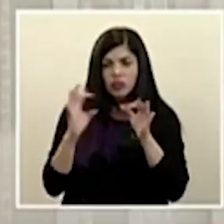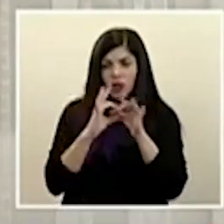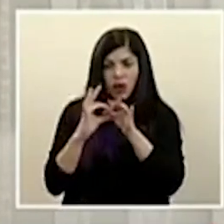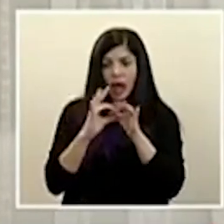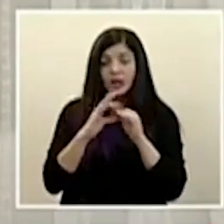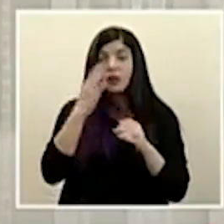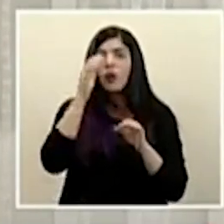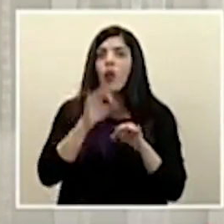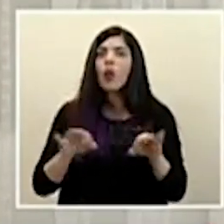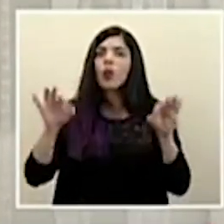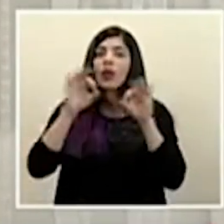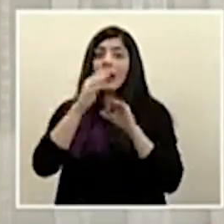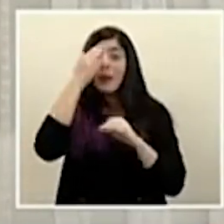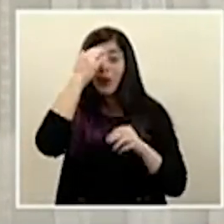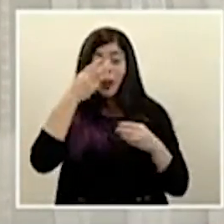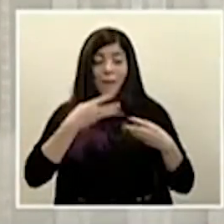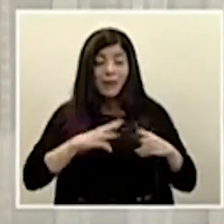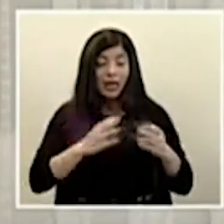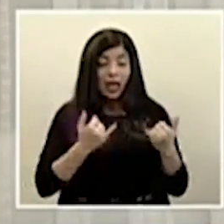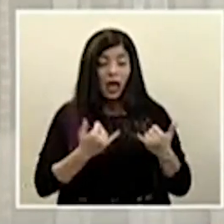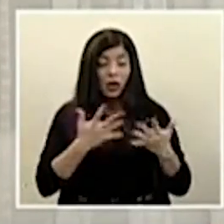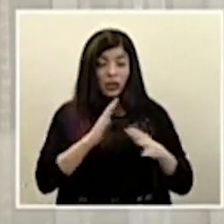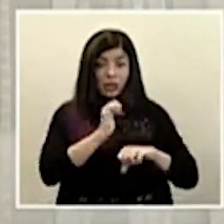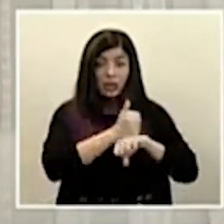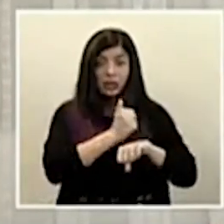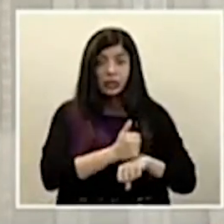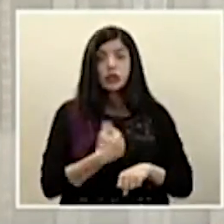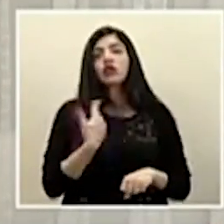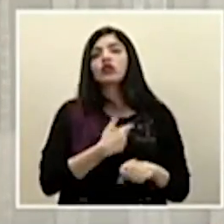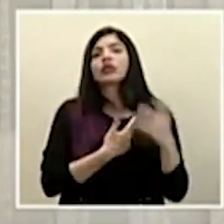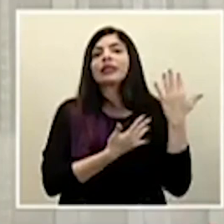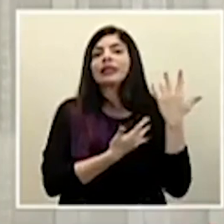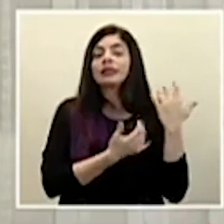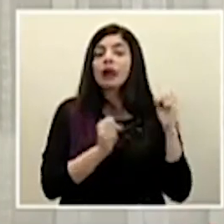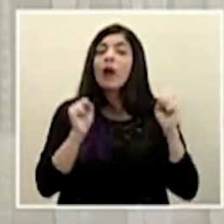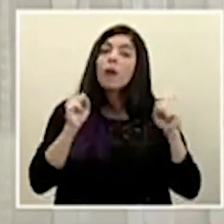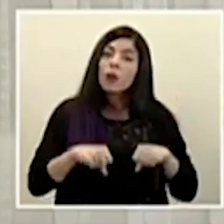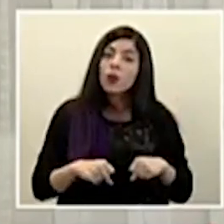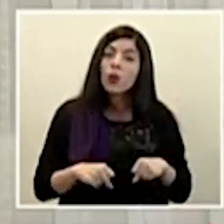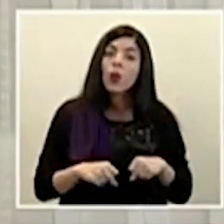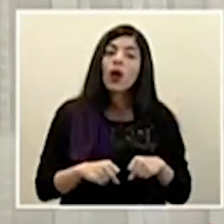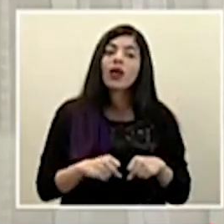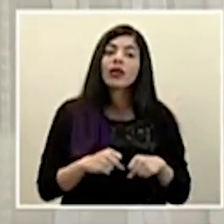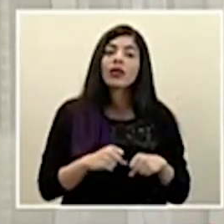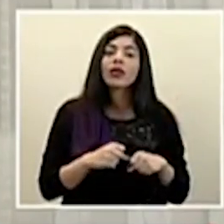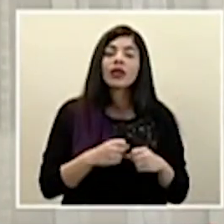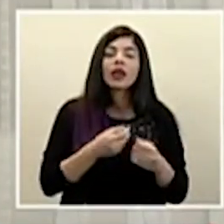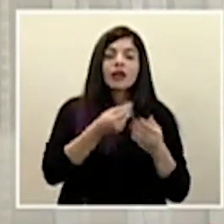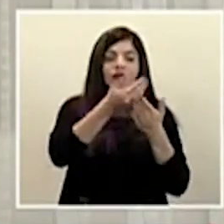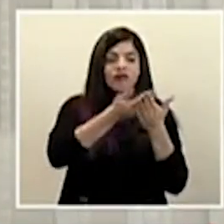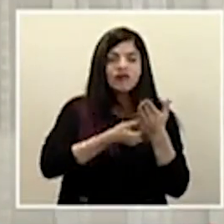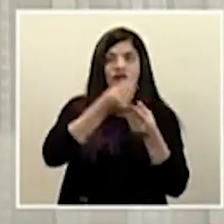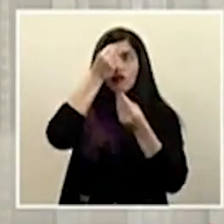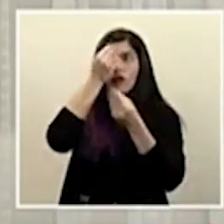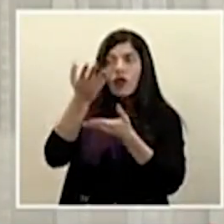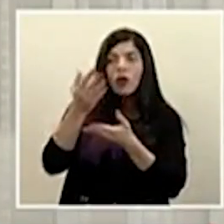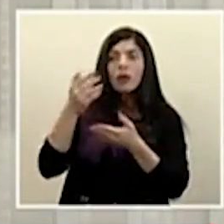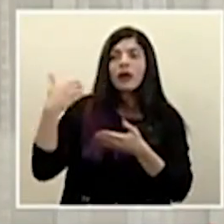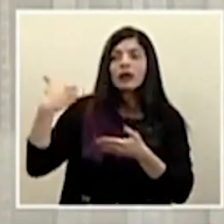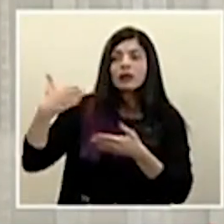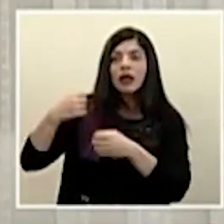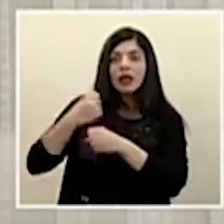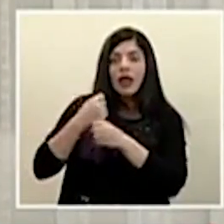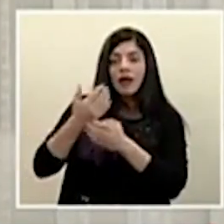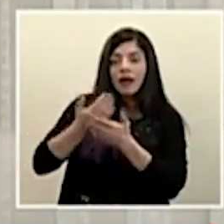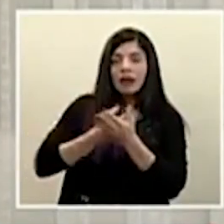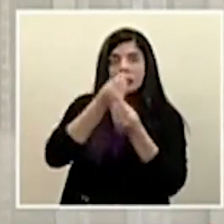porque con los mecanismos aquí previstos esperamos no solo poder generar reportes de rendición de cuentas, sino también al término